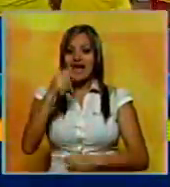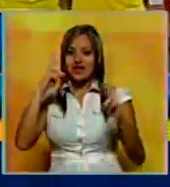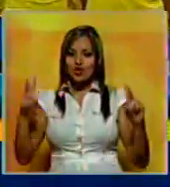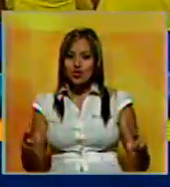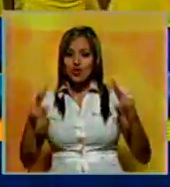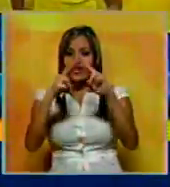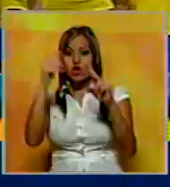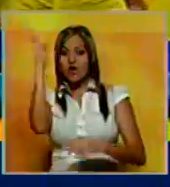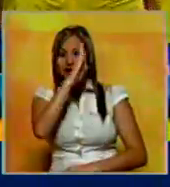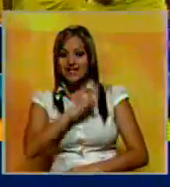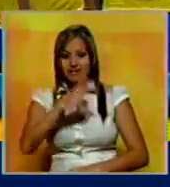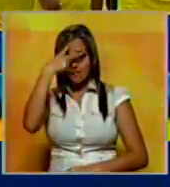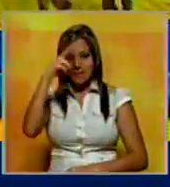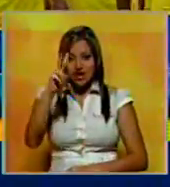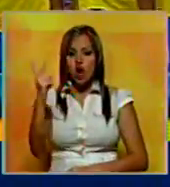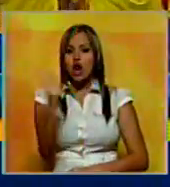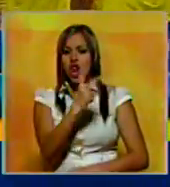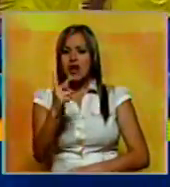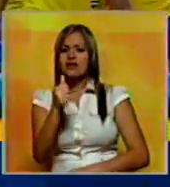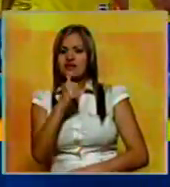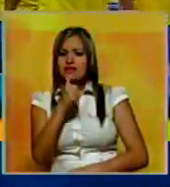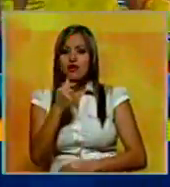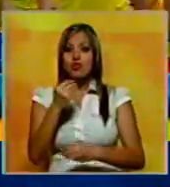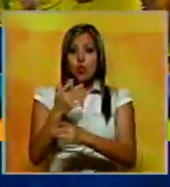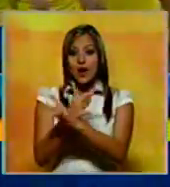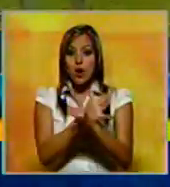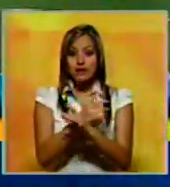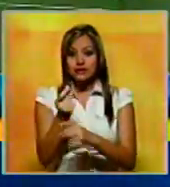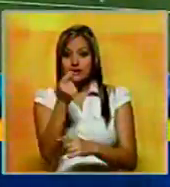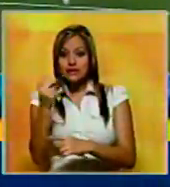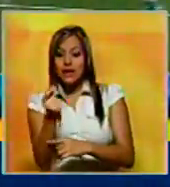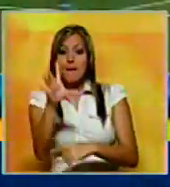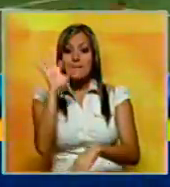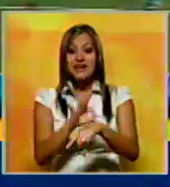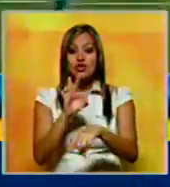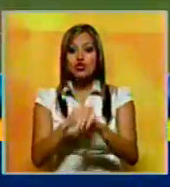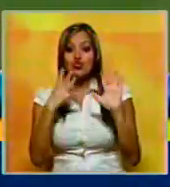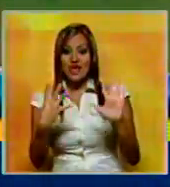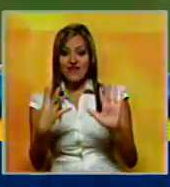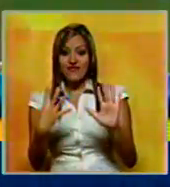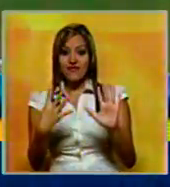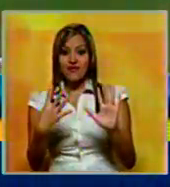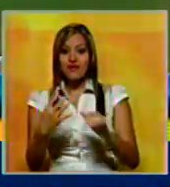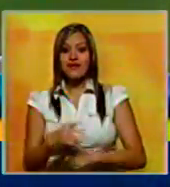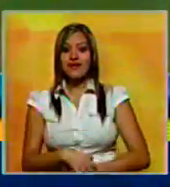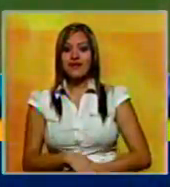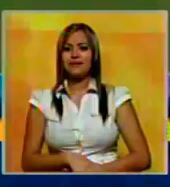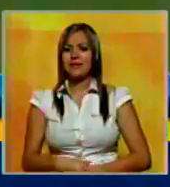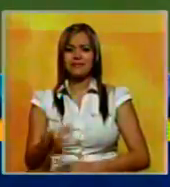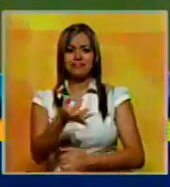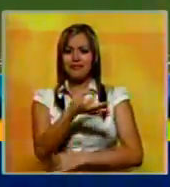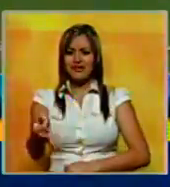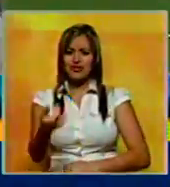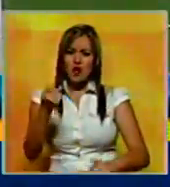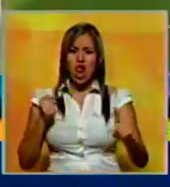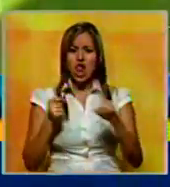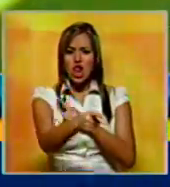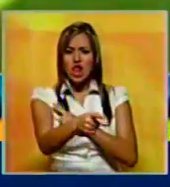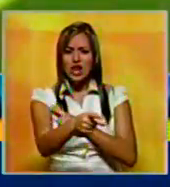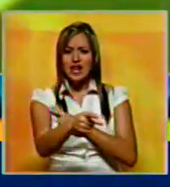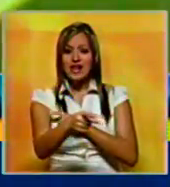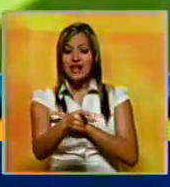encuentro entre Brasil y México los anfitriones marcaron el ritmo del juego apenas al minuto 9 Neymar prendía la fiesta con un golazo que